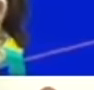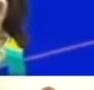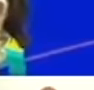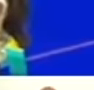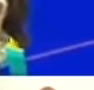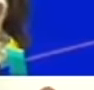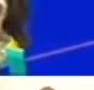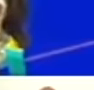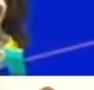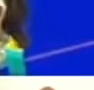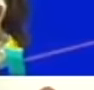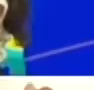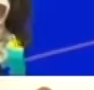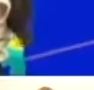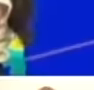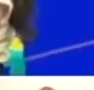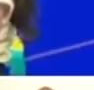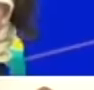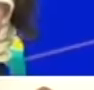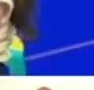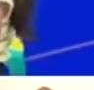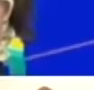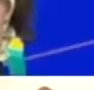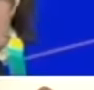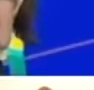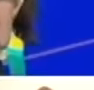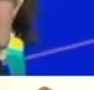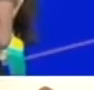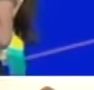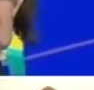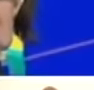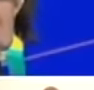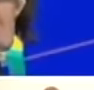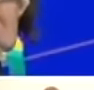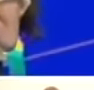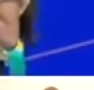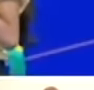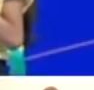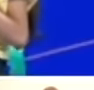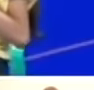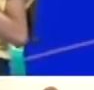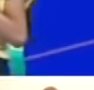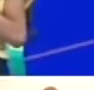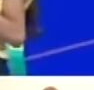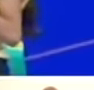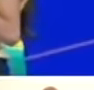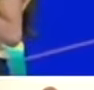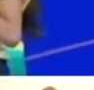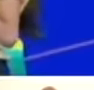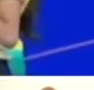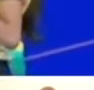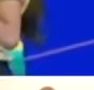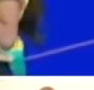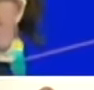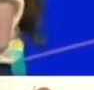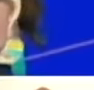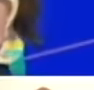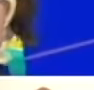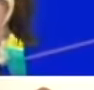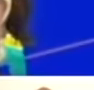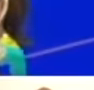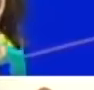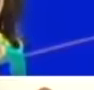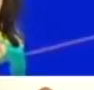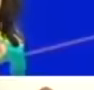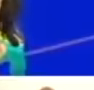el cordón umbilical en el cuello. Tenías mamá, el cordón umbilical en todo el cuello, qué peligro, ¿verdad? Mi